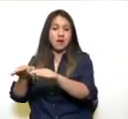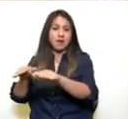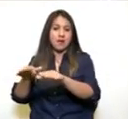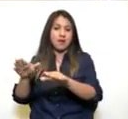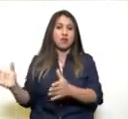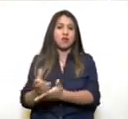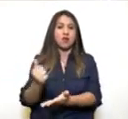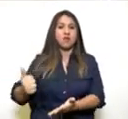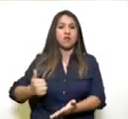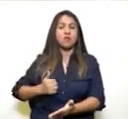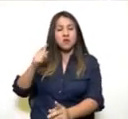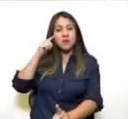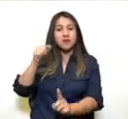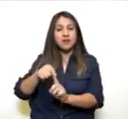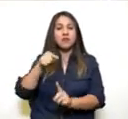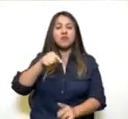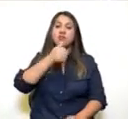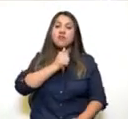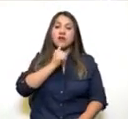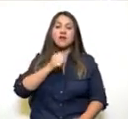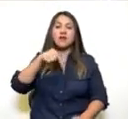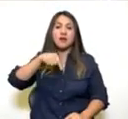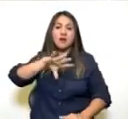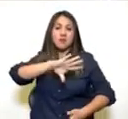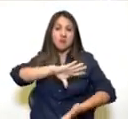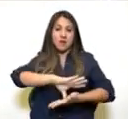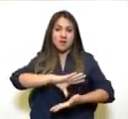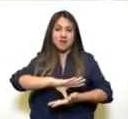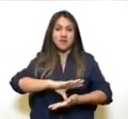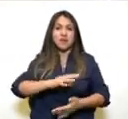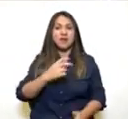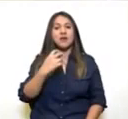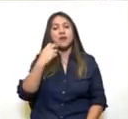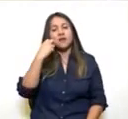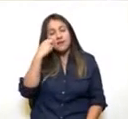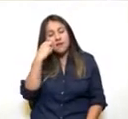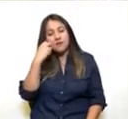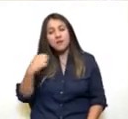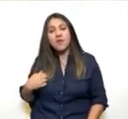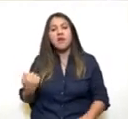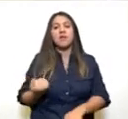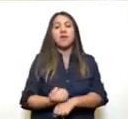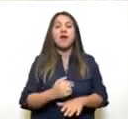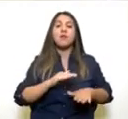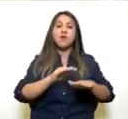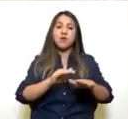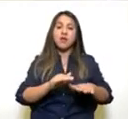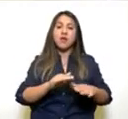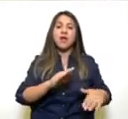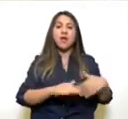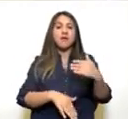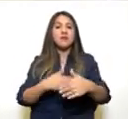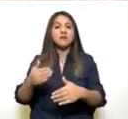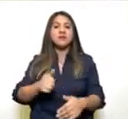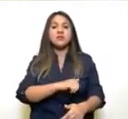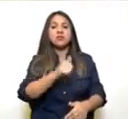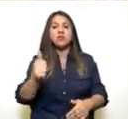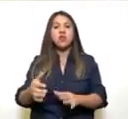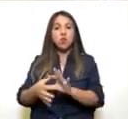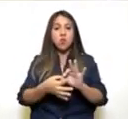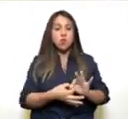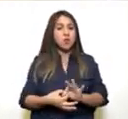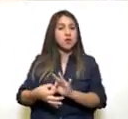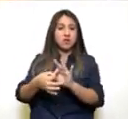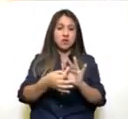eso le falta este país fraternidad solidaria avanzar todos juntos sin que